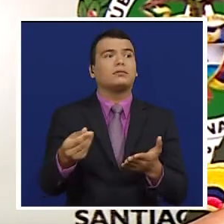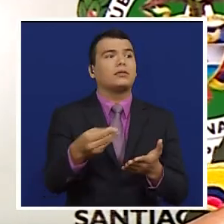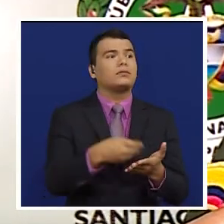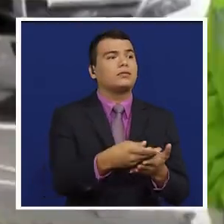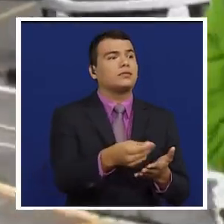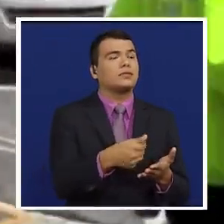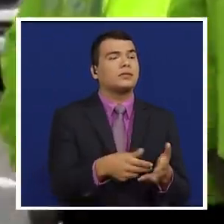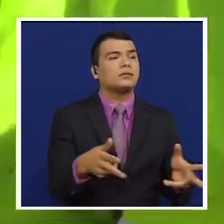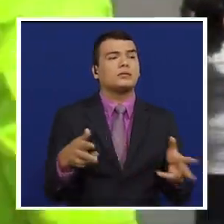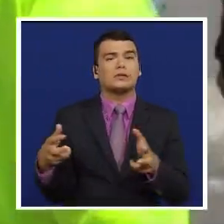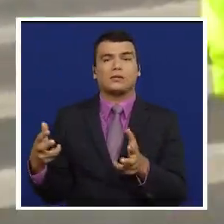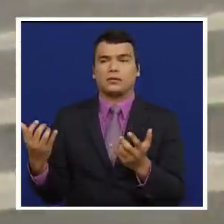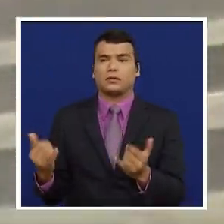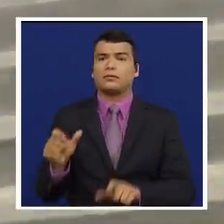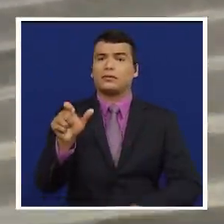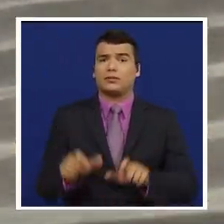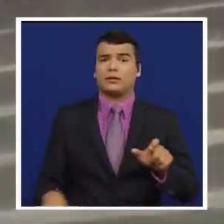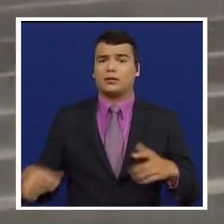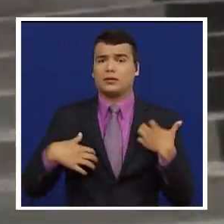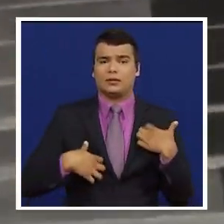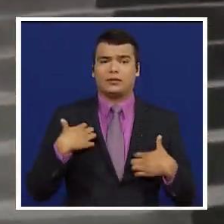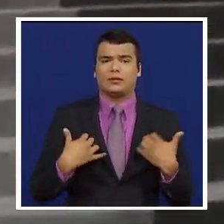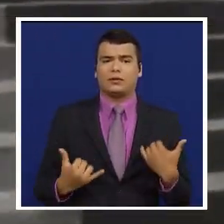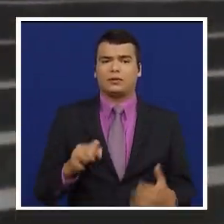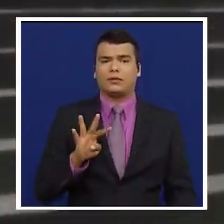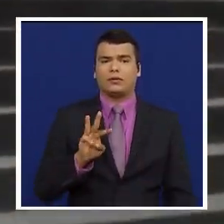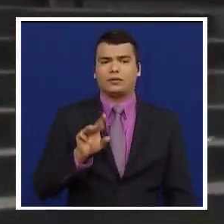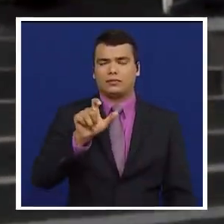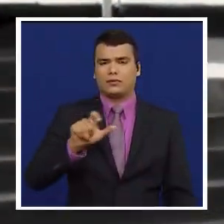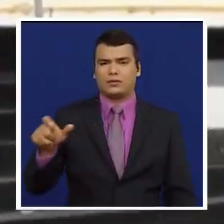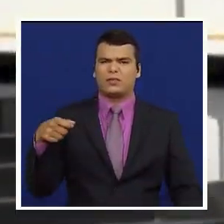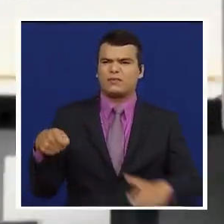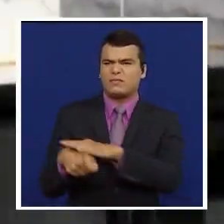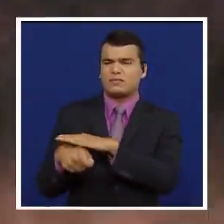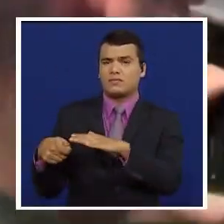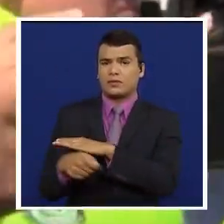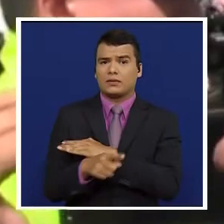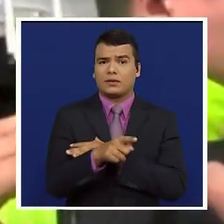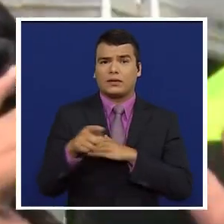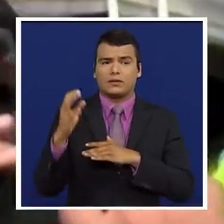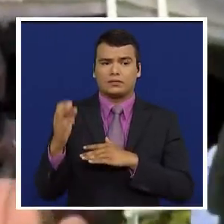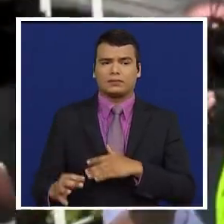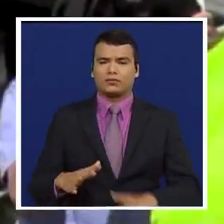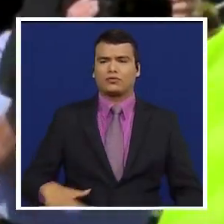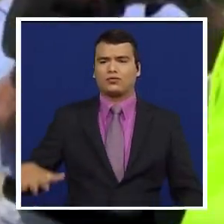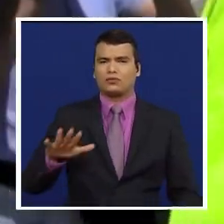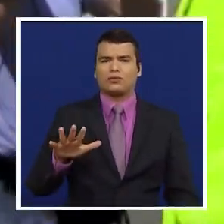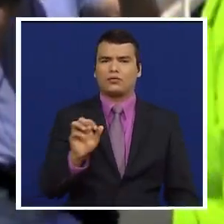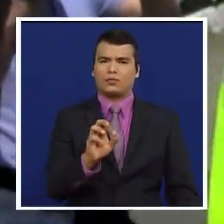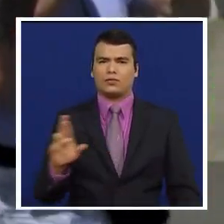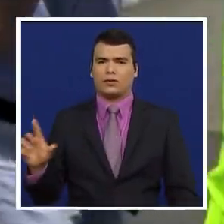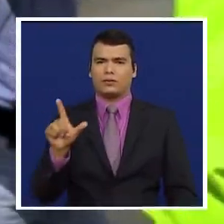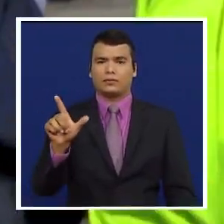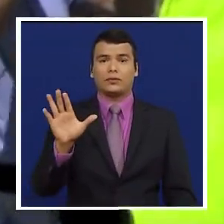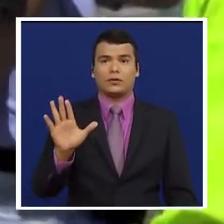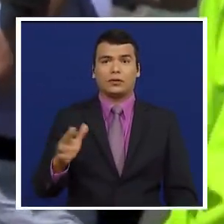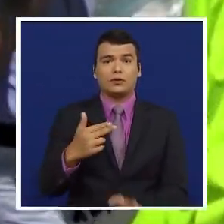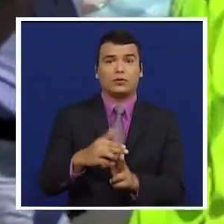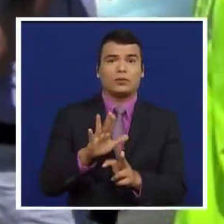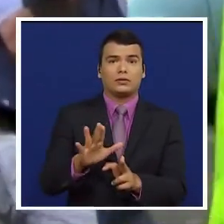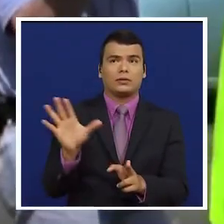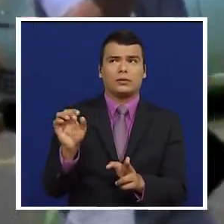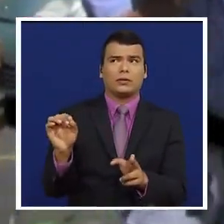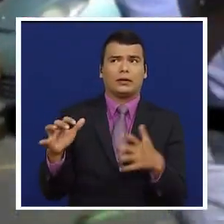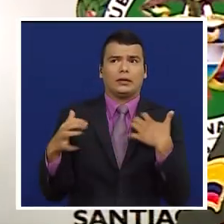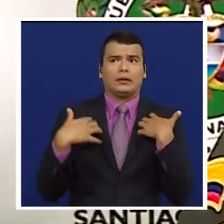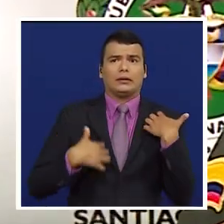las personas. Hoy se le señala por lo menos de 43 homicidios, la mayoría en este sector de la ciudad, donde su nombre se convirtió en